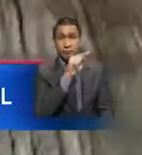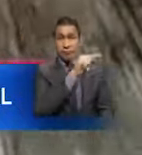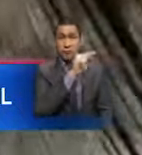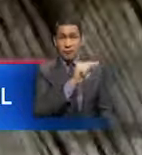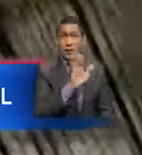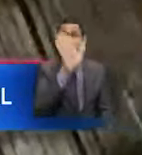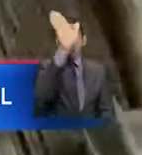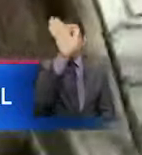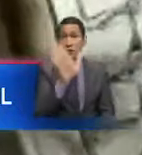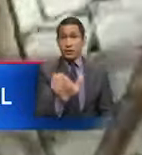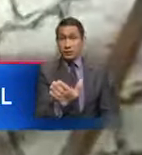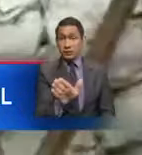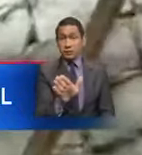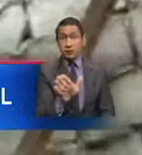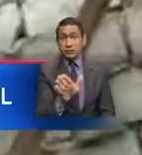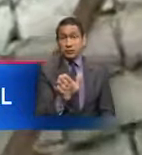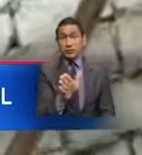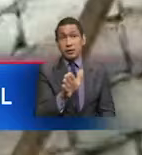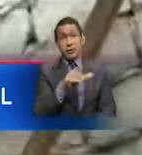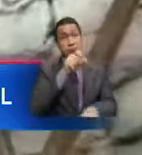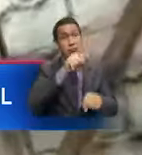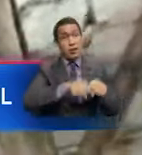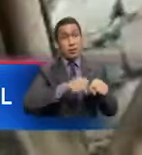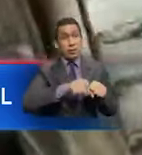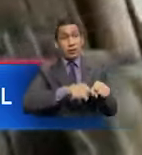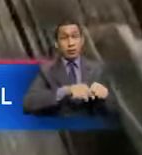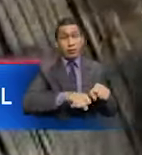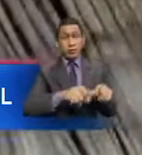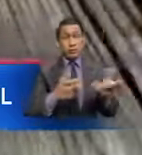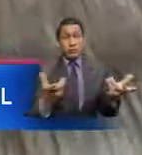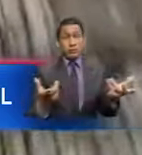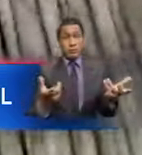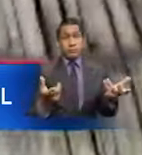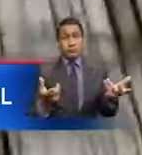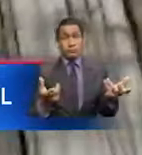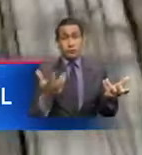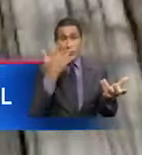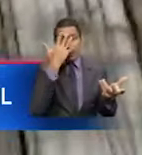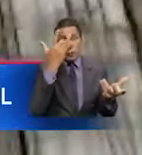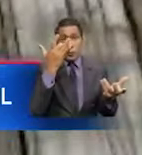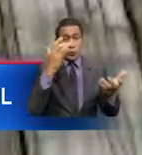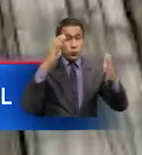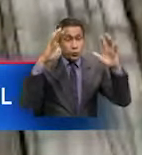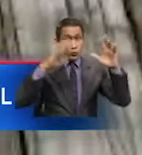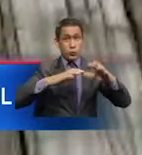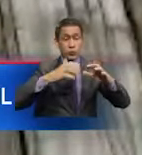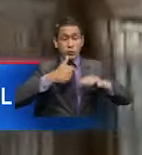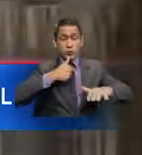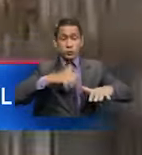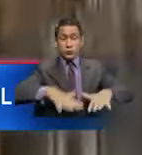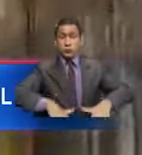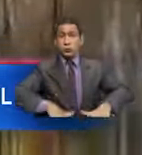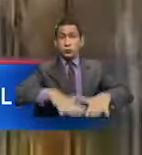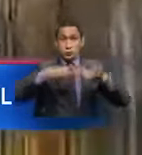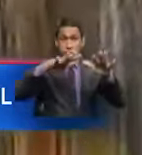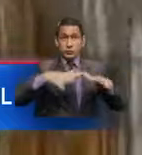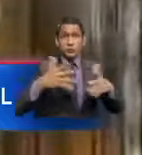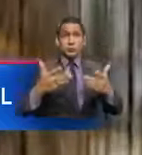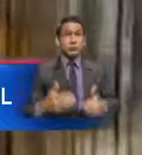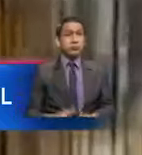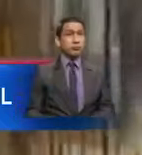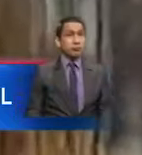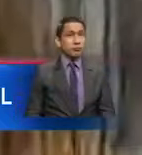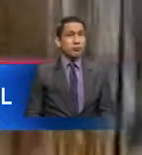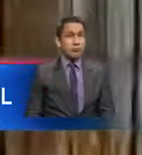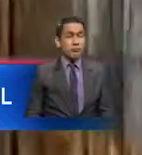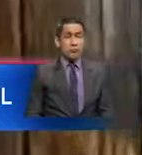caña, luego de la que ya observaron ustedes, se cayó con el agua que ingresó producto de las fuertes precipitaciones. Ahora,